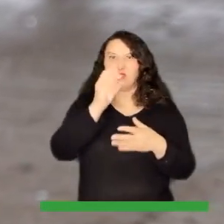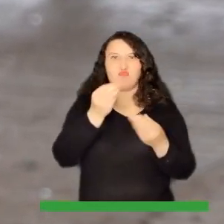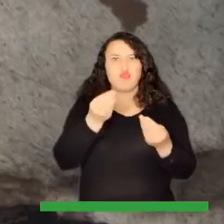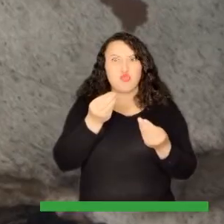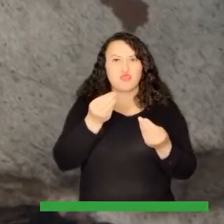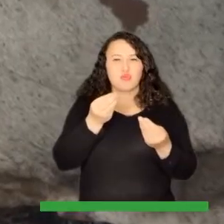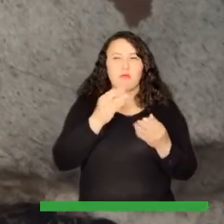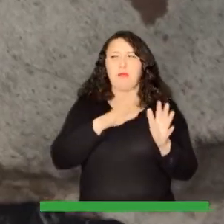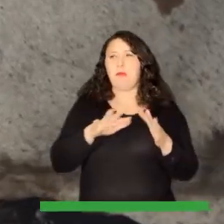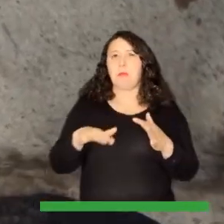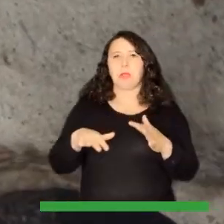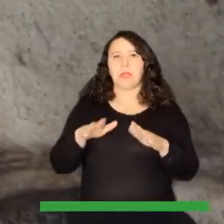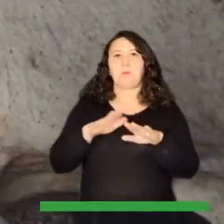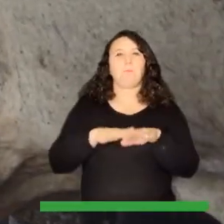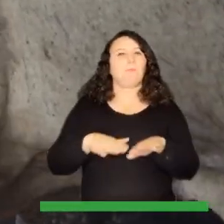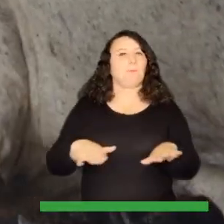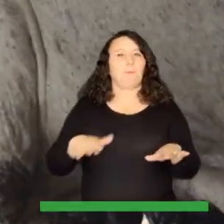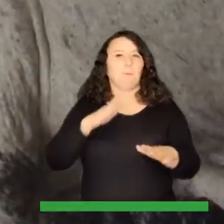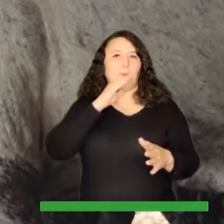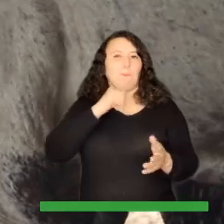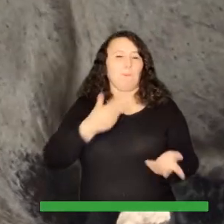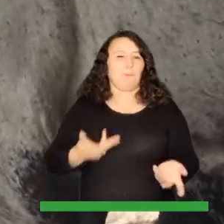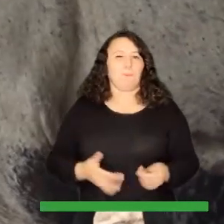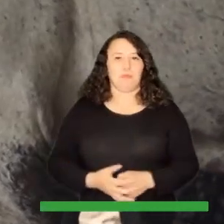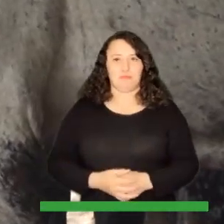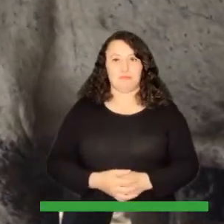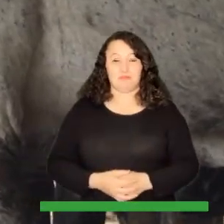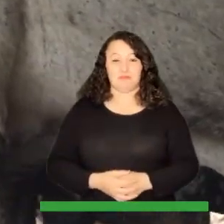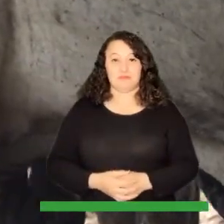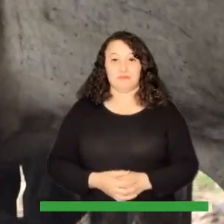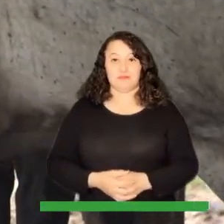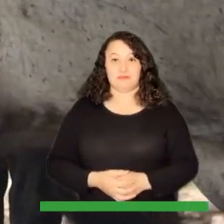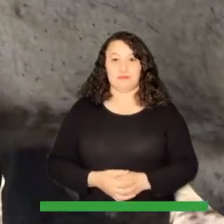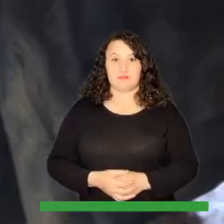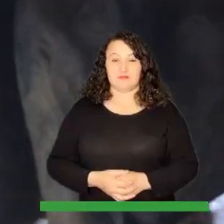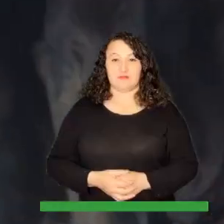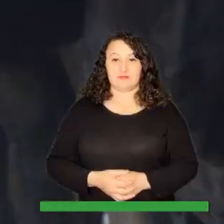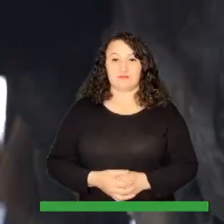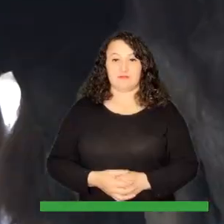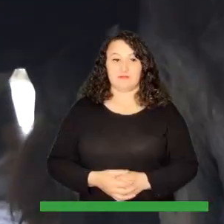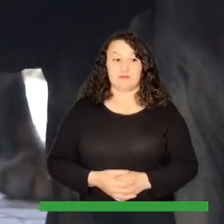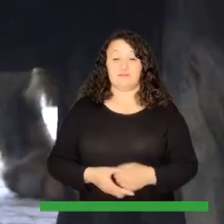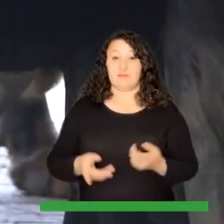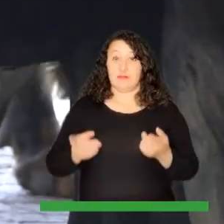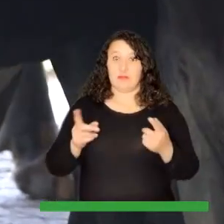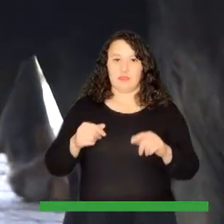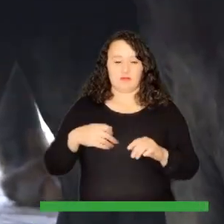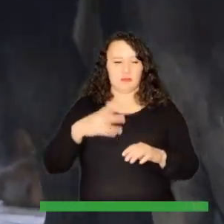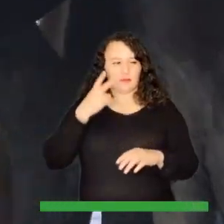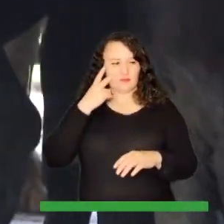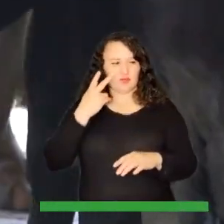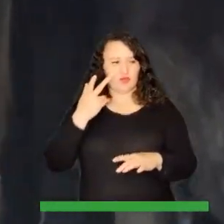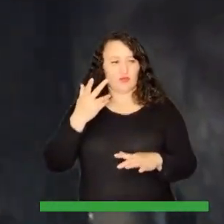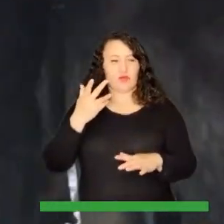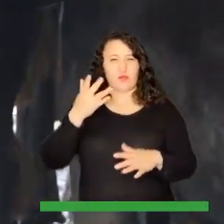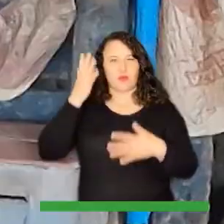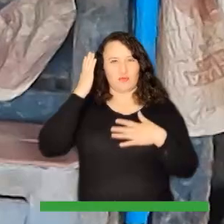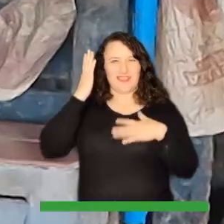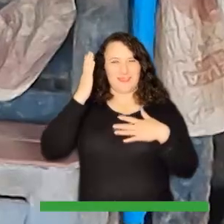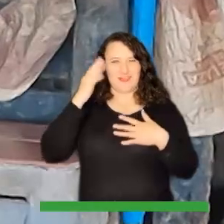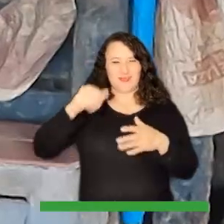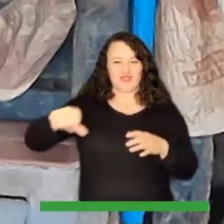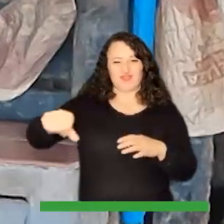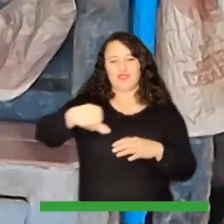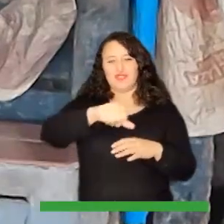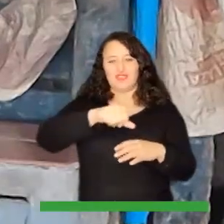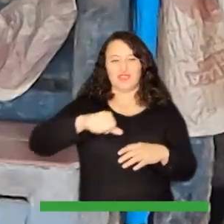periodos de daño donde no hay. Y vemos también que en esa práctica o en esa actividad del baño, y la calceta,